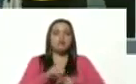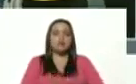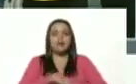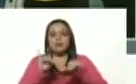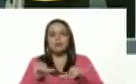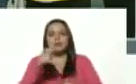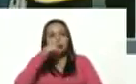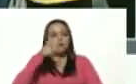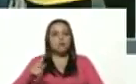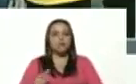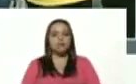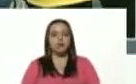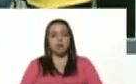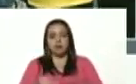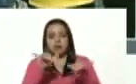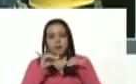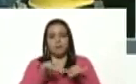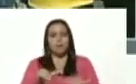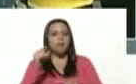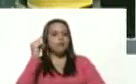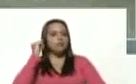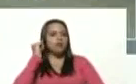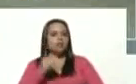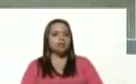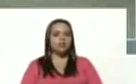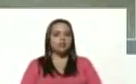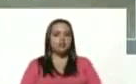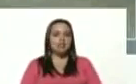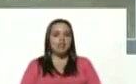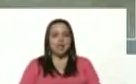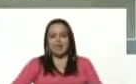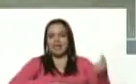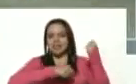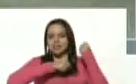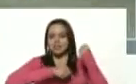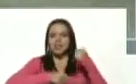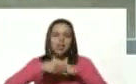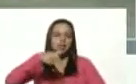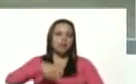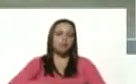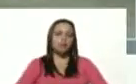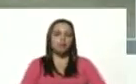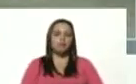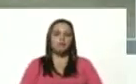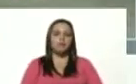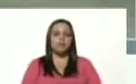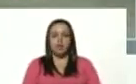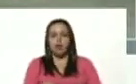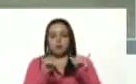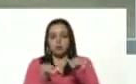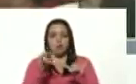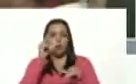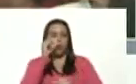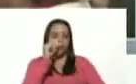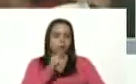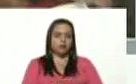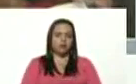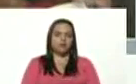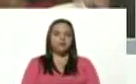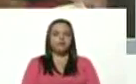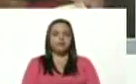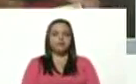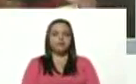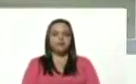pueblo, son las mismas mujeres, las lanceras de hoy, son los mismos hombres. Es